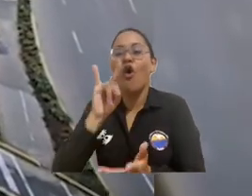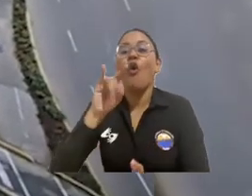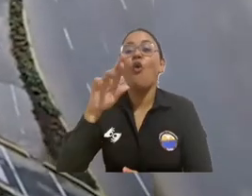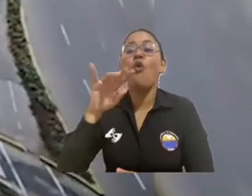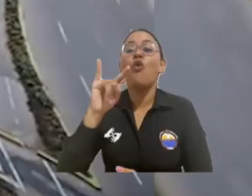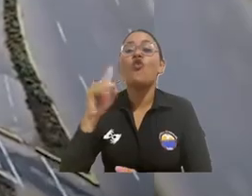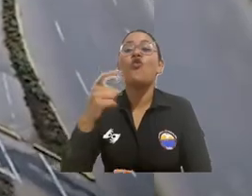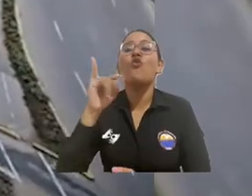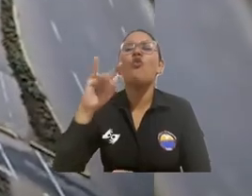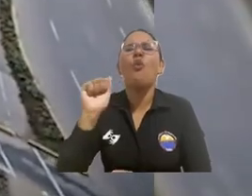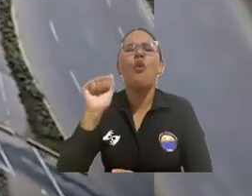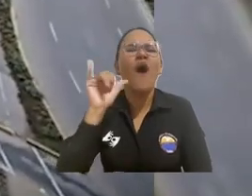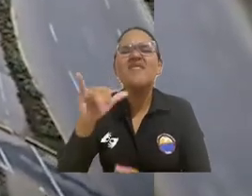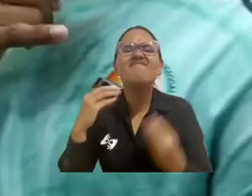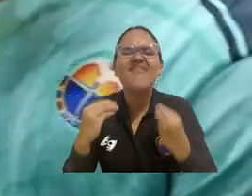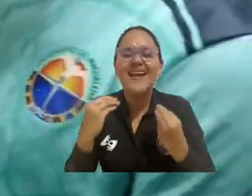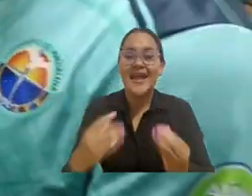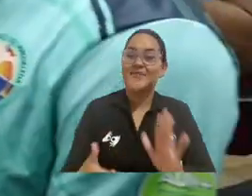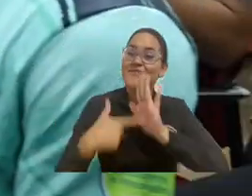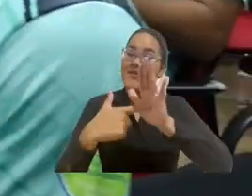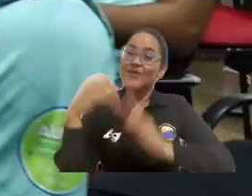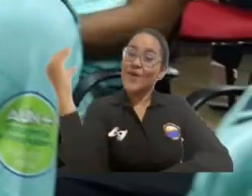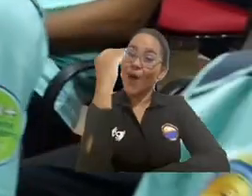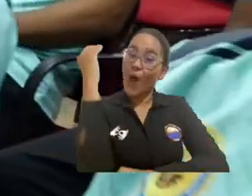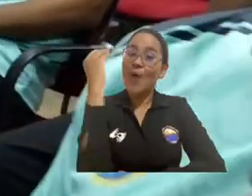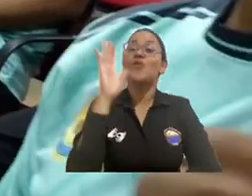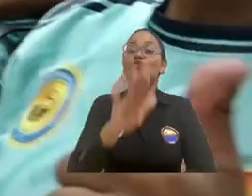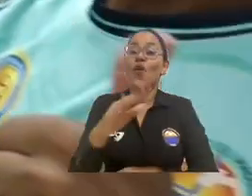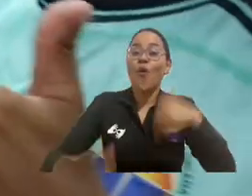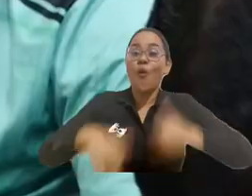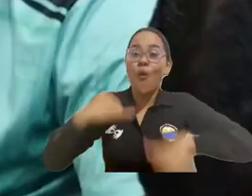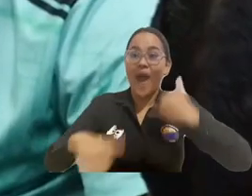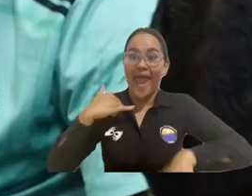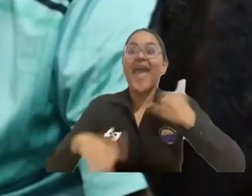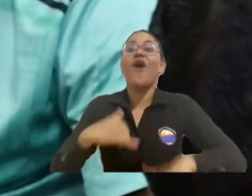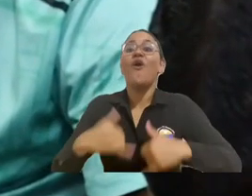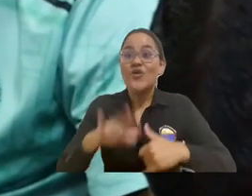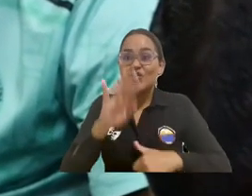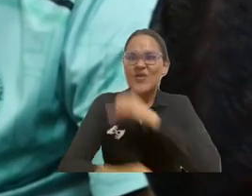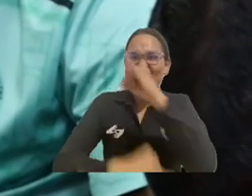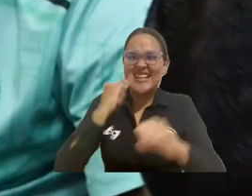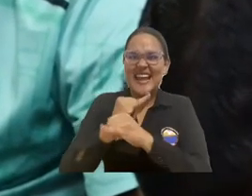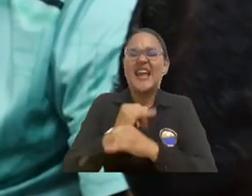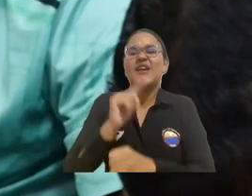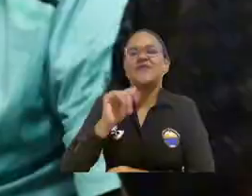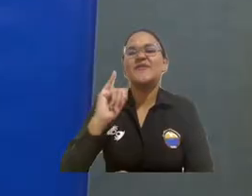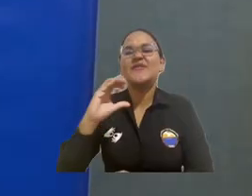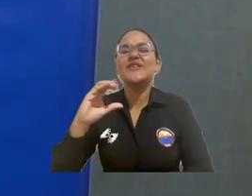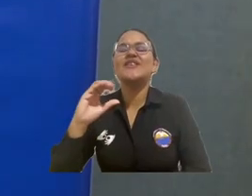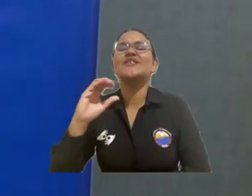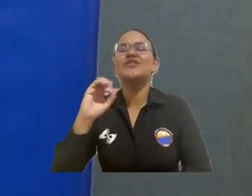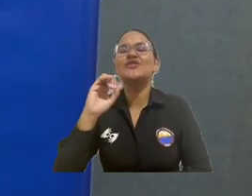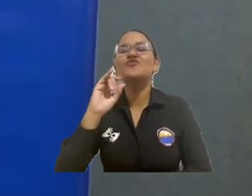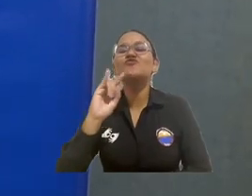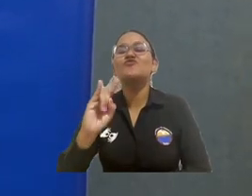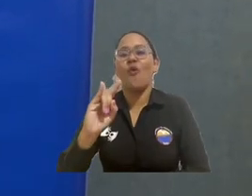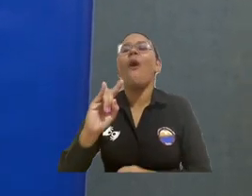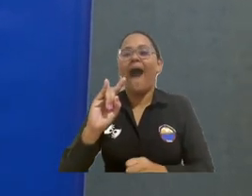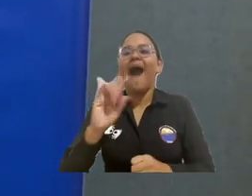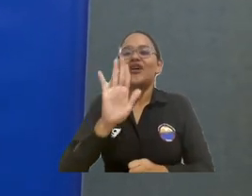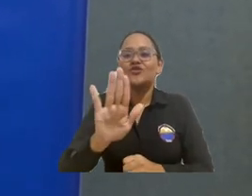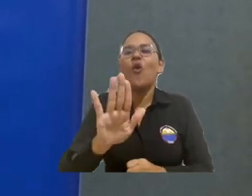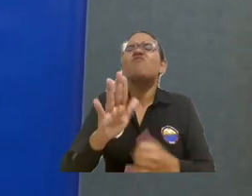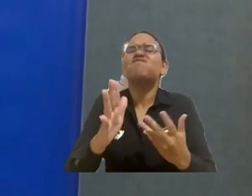en Uruguay, para representar al país en los Juegos Internacionales Universitarios FISU América. Un sinfín de sensaciones